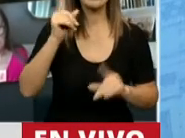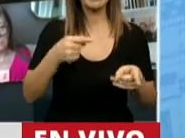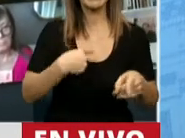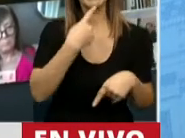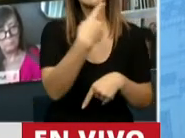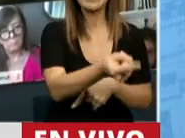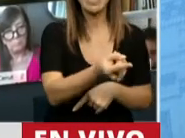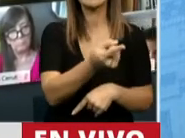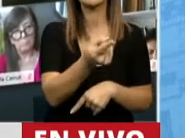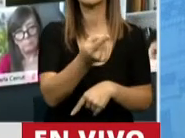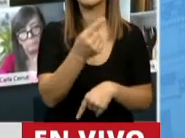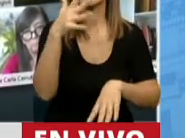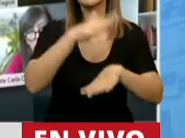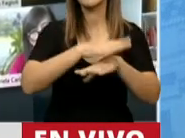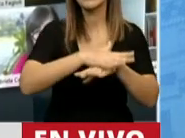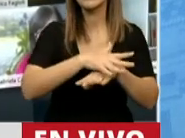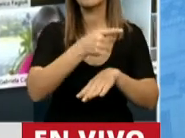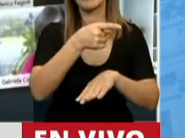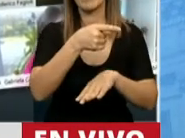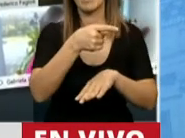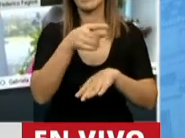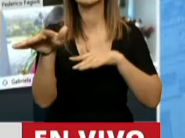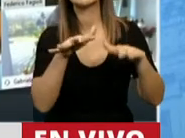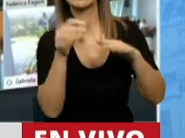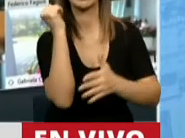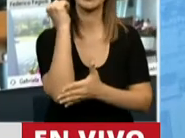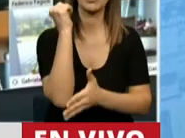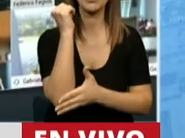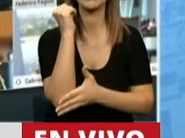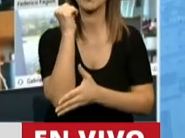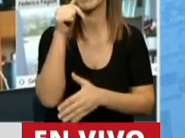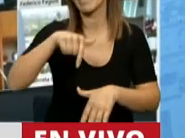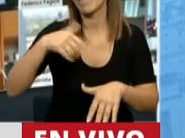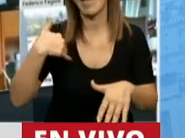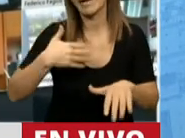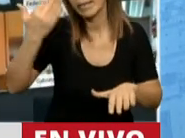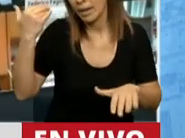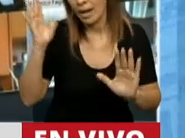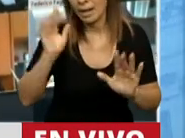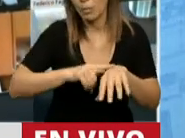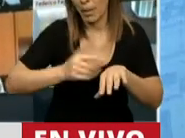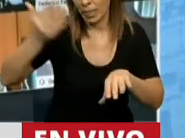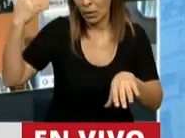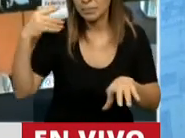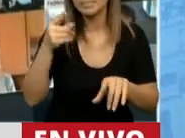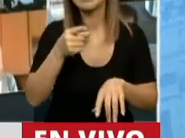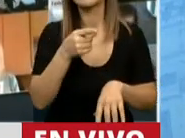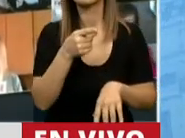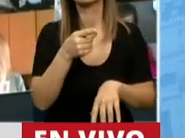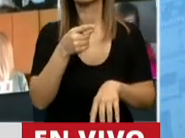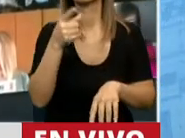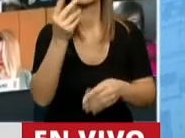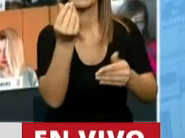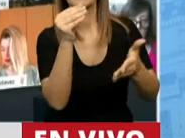culpa de la situación económica en la cual estábamos era las